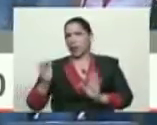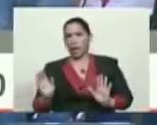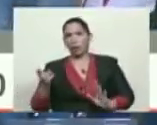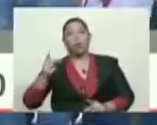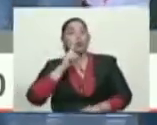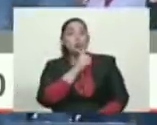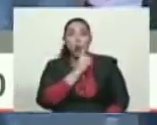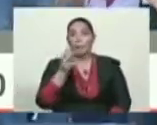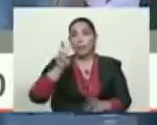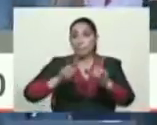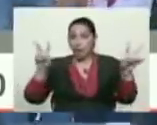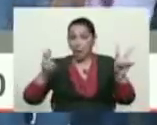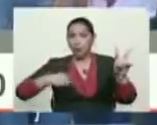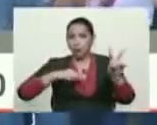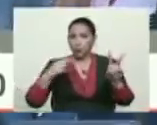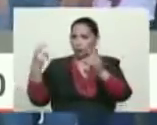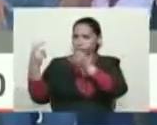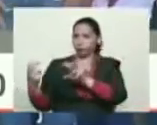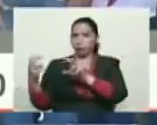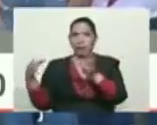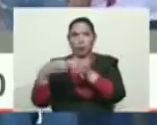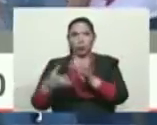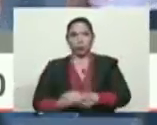de la paz fuimos a reunirnos.